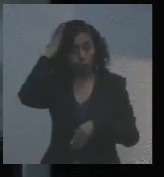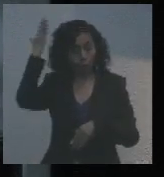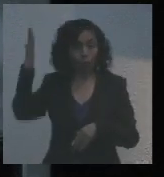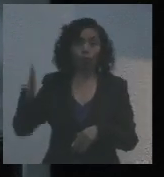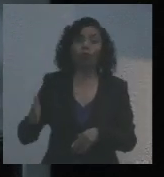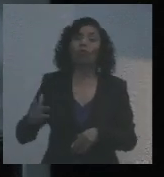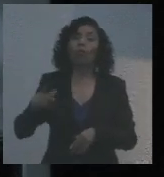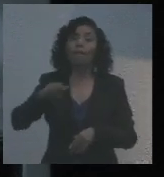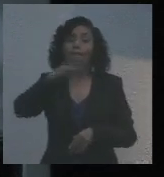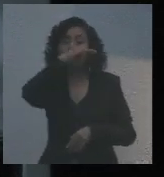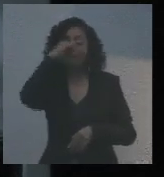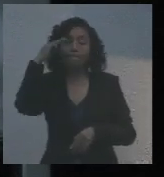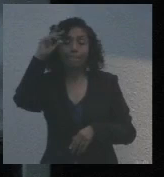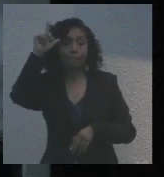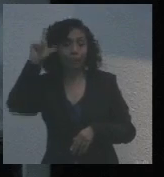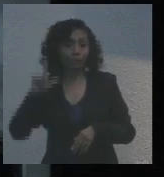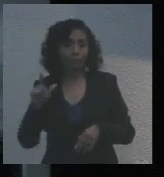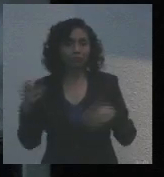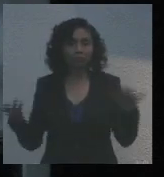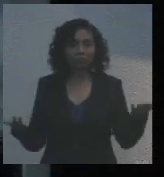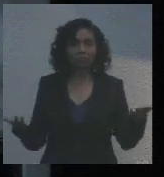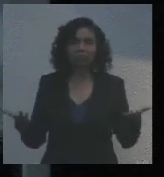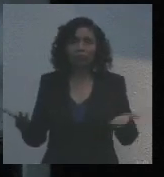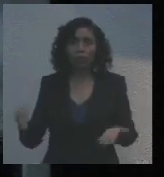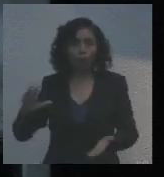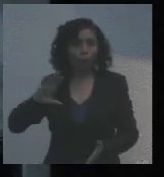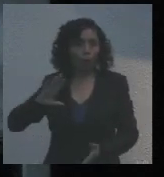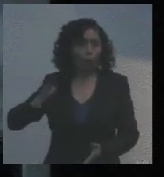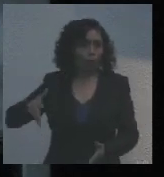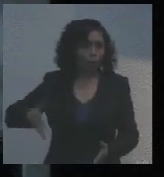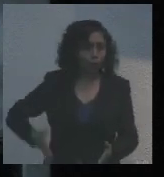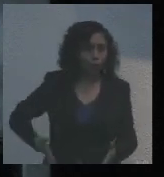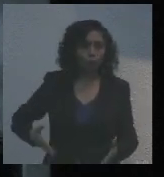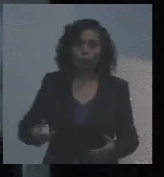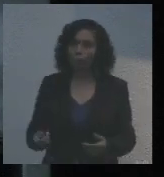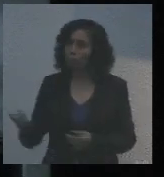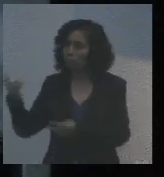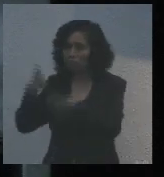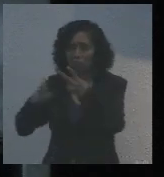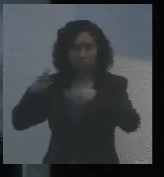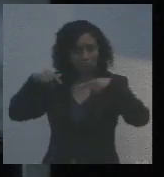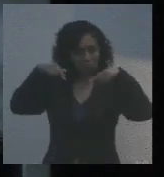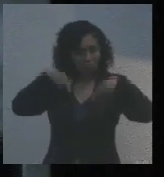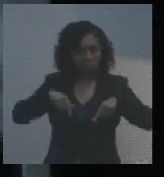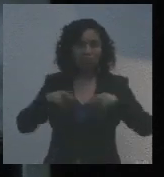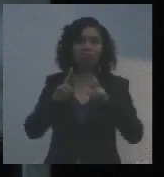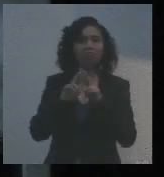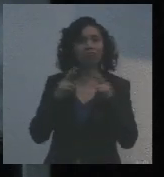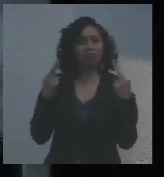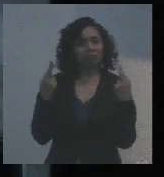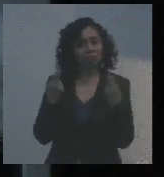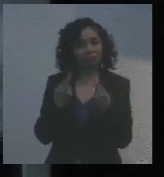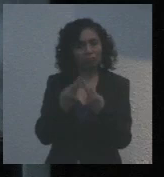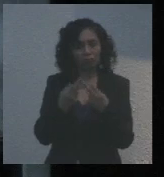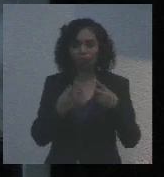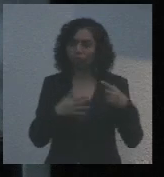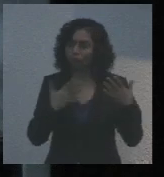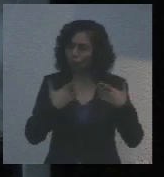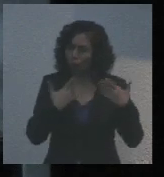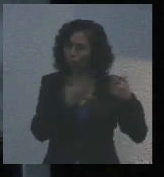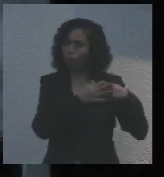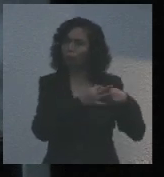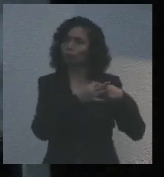Mara lesama es un verdadero orgullo acudir a este recinto legislativo en su representación